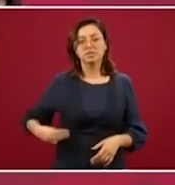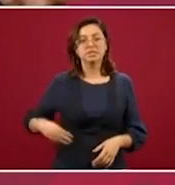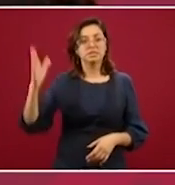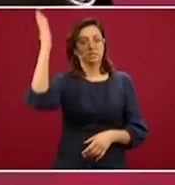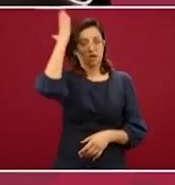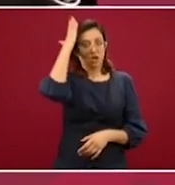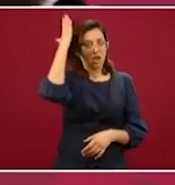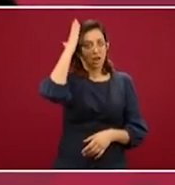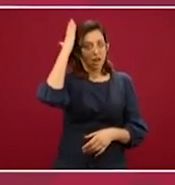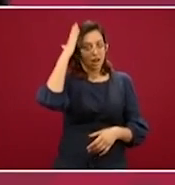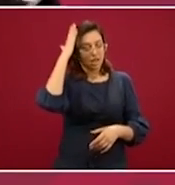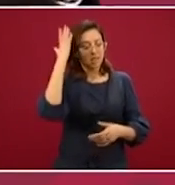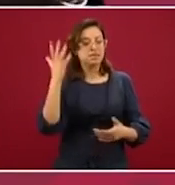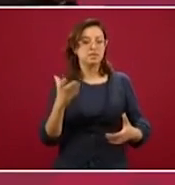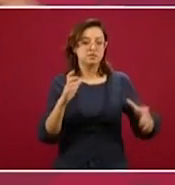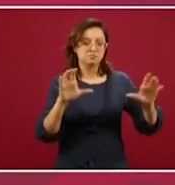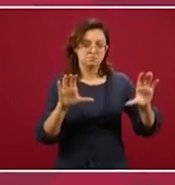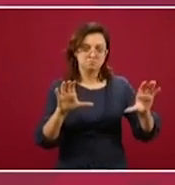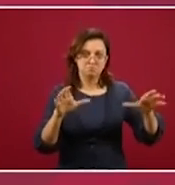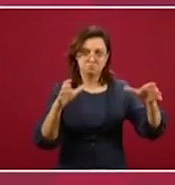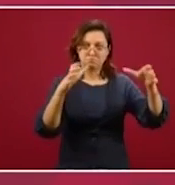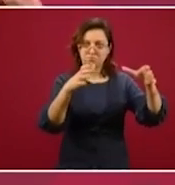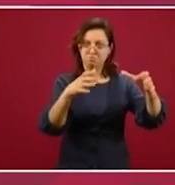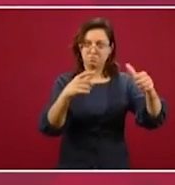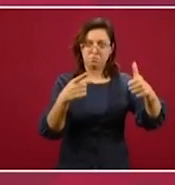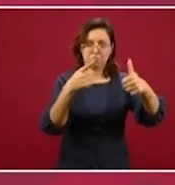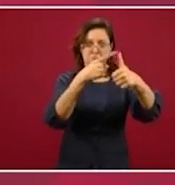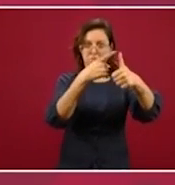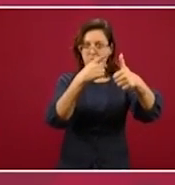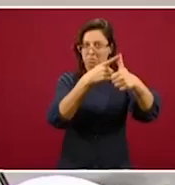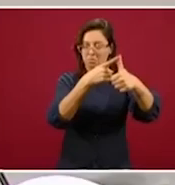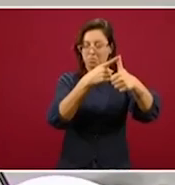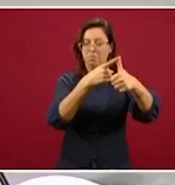abajo un nivel de comunidades